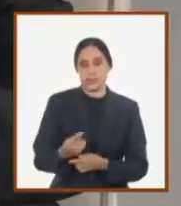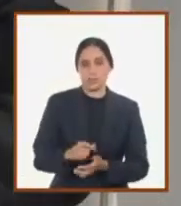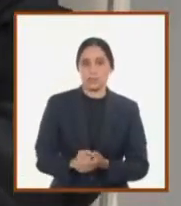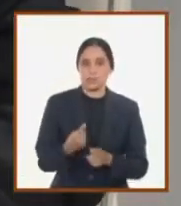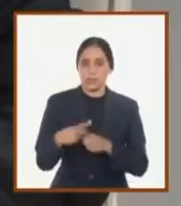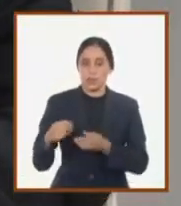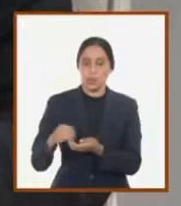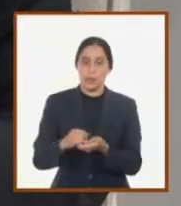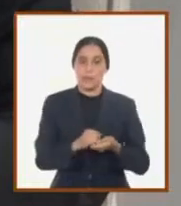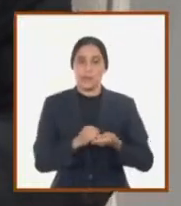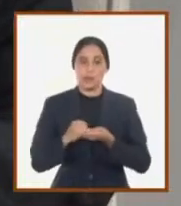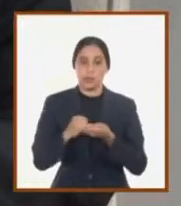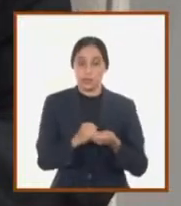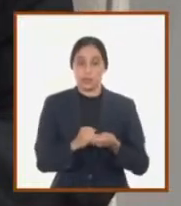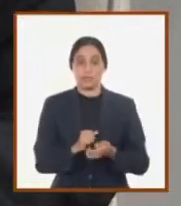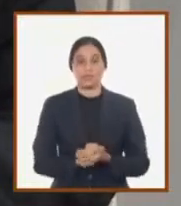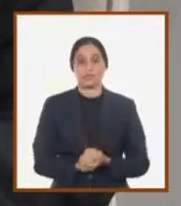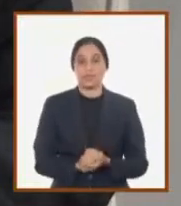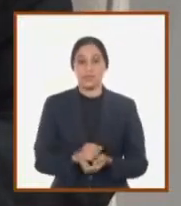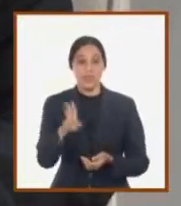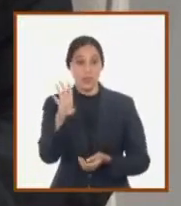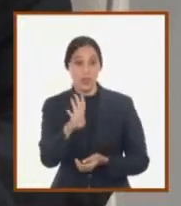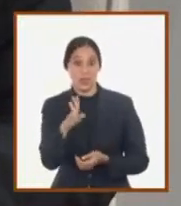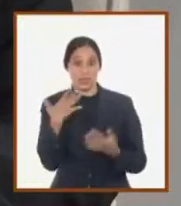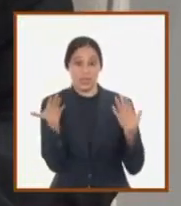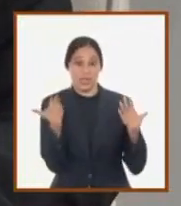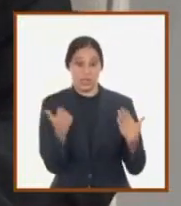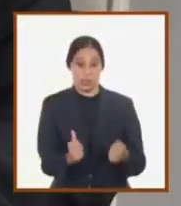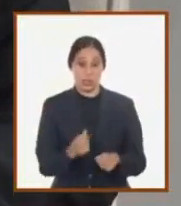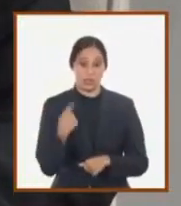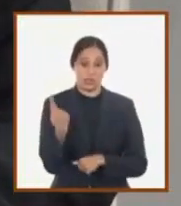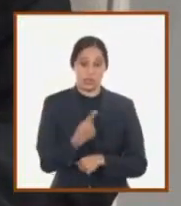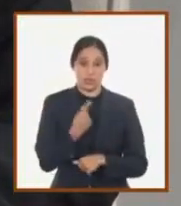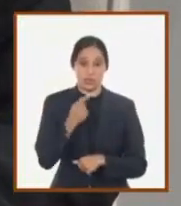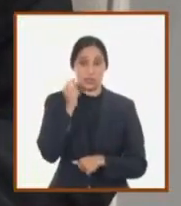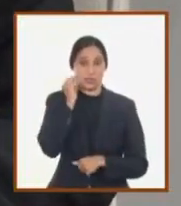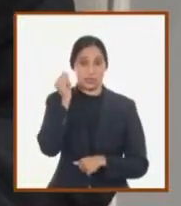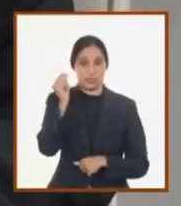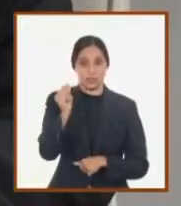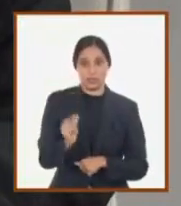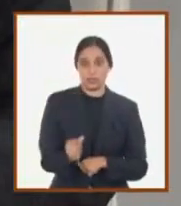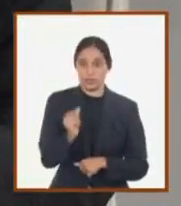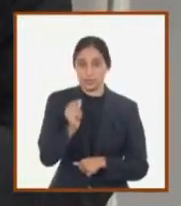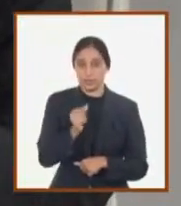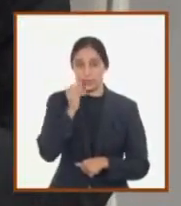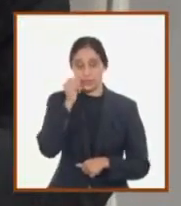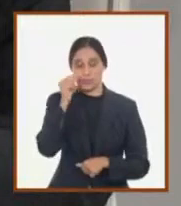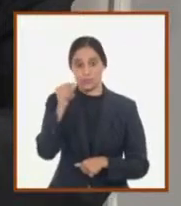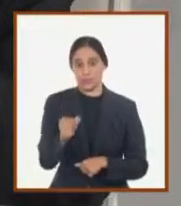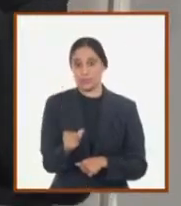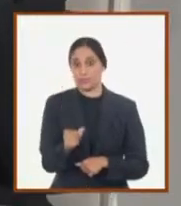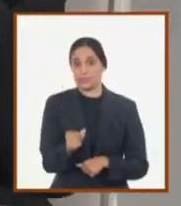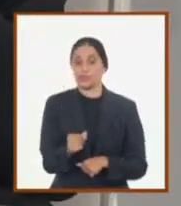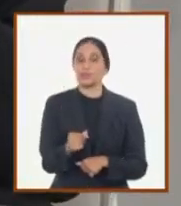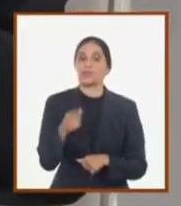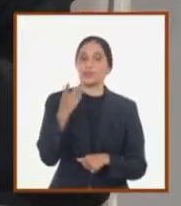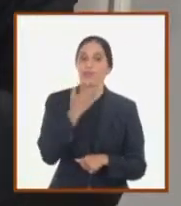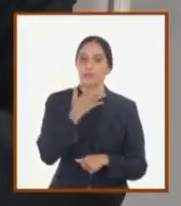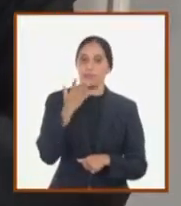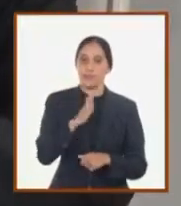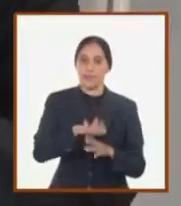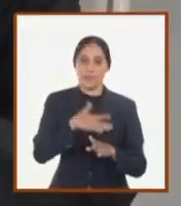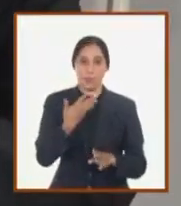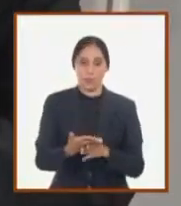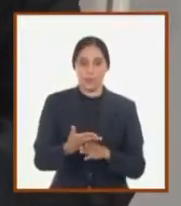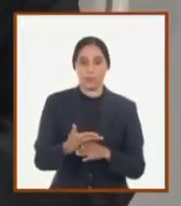nuestros cuatro directores que nos han antecedido El capitán René Pacheco Silva aid Díaz Ortega que después fue